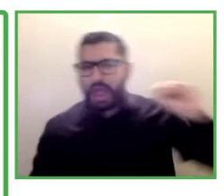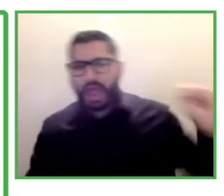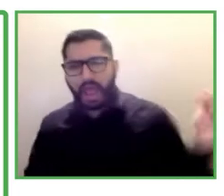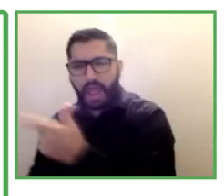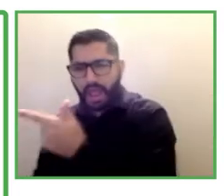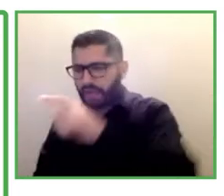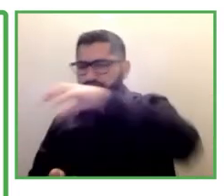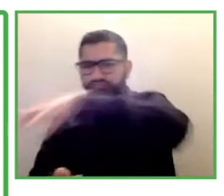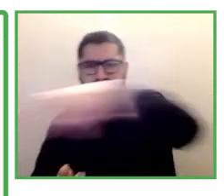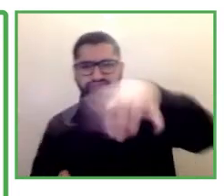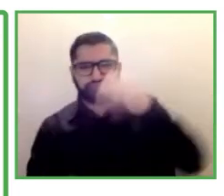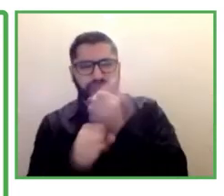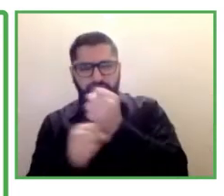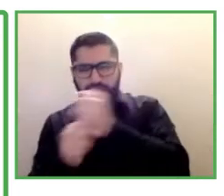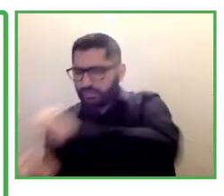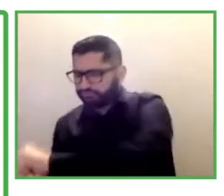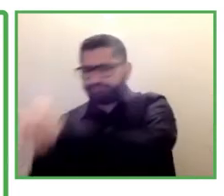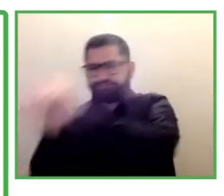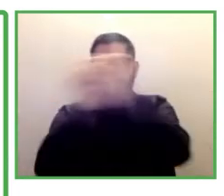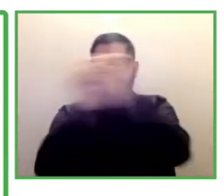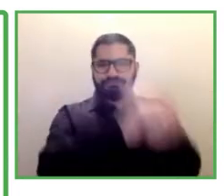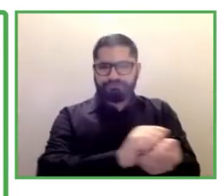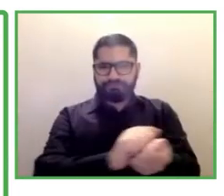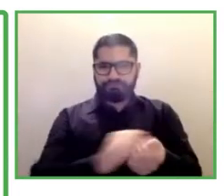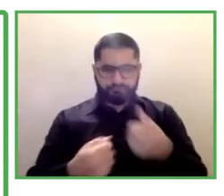estas distintas